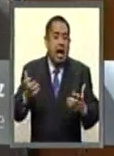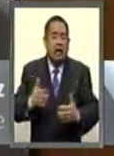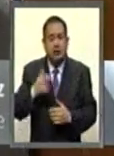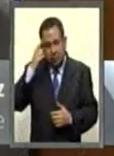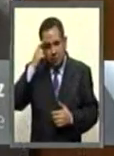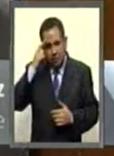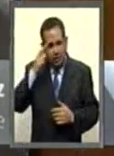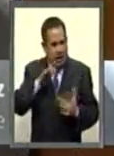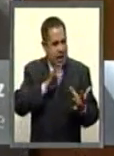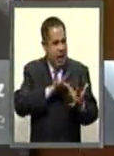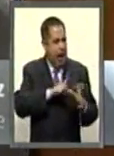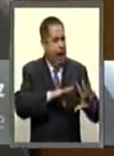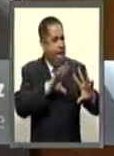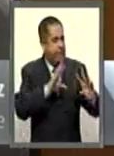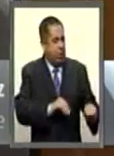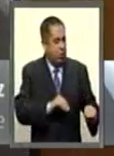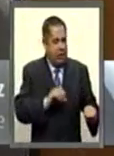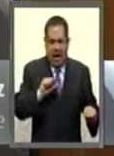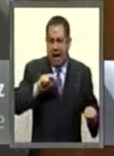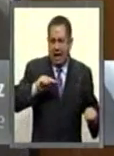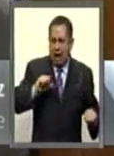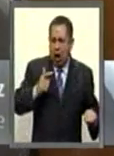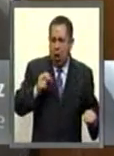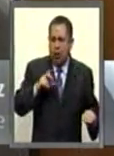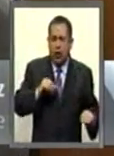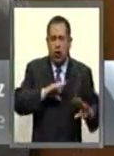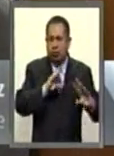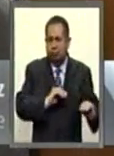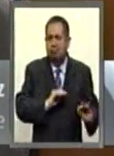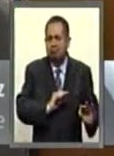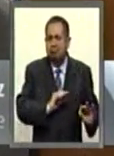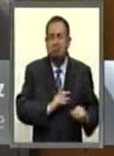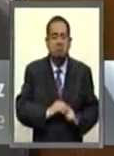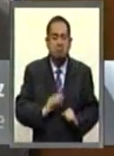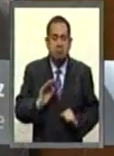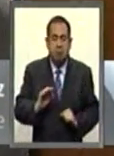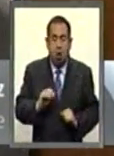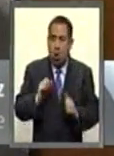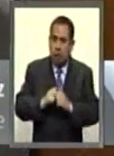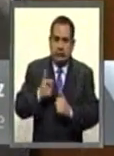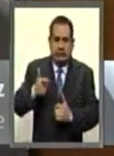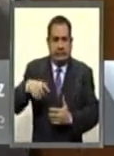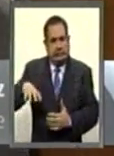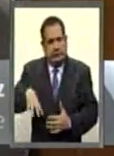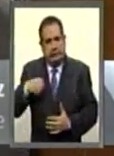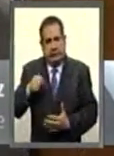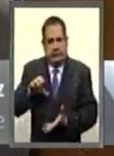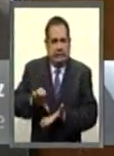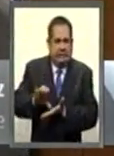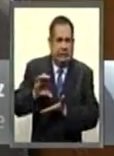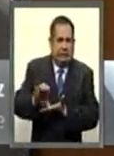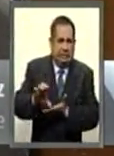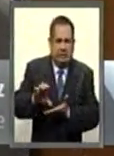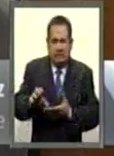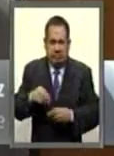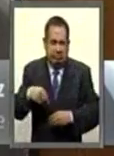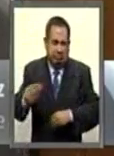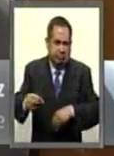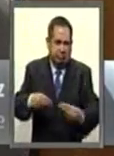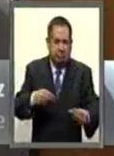conoció como el apagón analógico y que a partir de un esfuerzo económico muy fuerte se pudieron